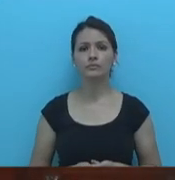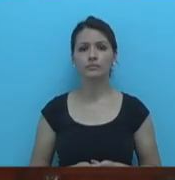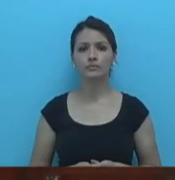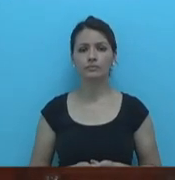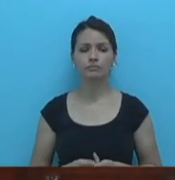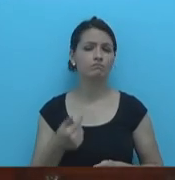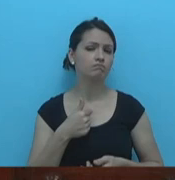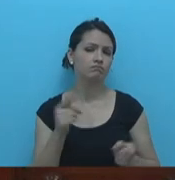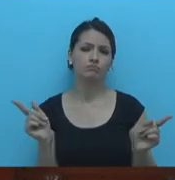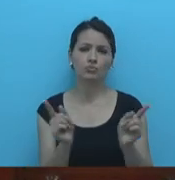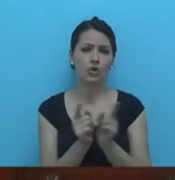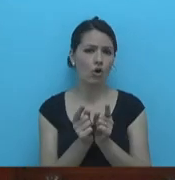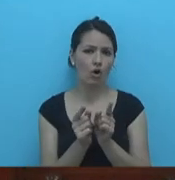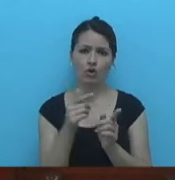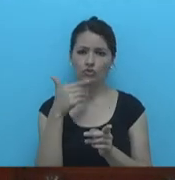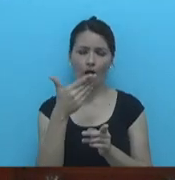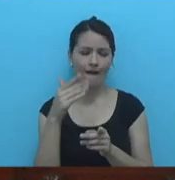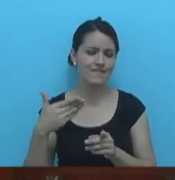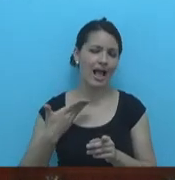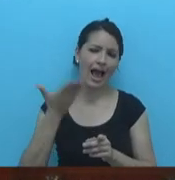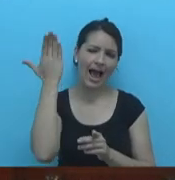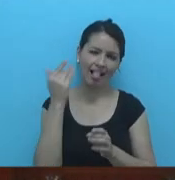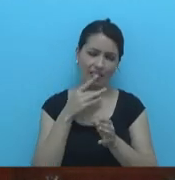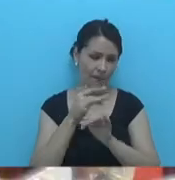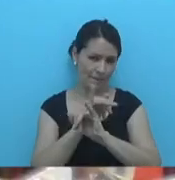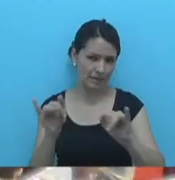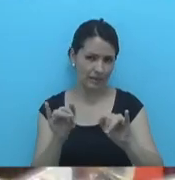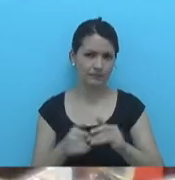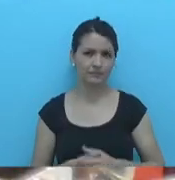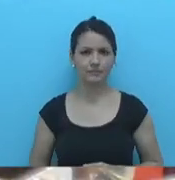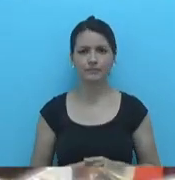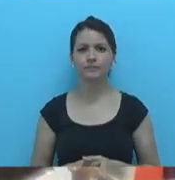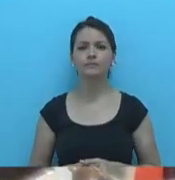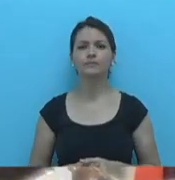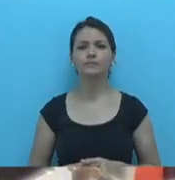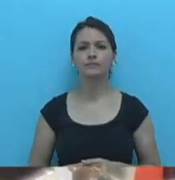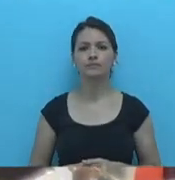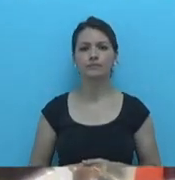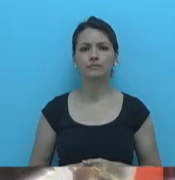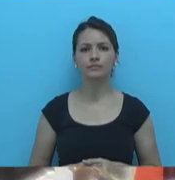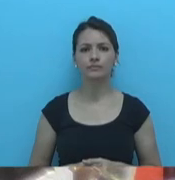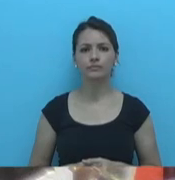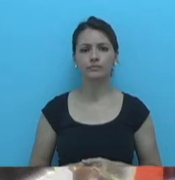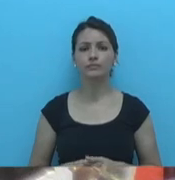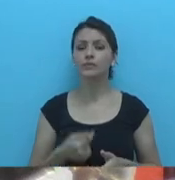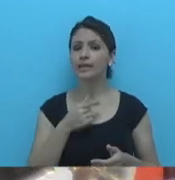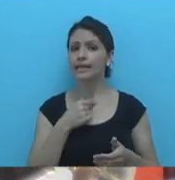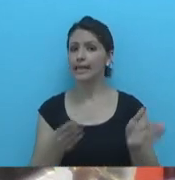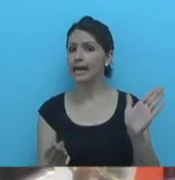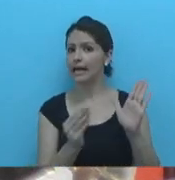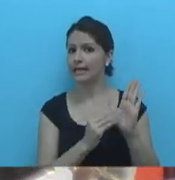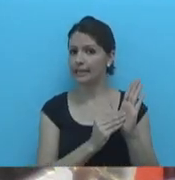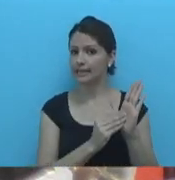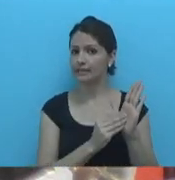muy brevemente, en función de lo que expliqué al principio cuando solicité el tratamiento sobre tablas de este expediente, era tratar, además de agregar al dictamen que